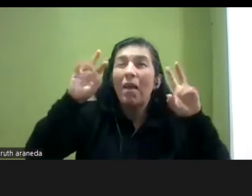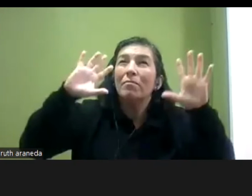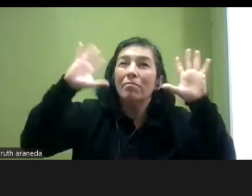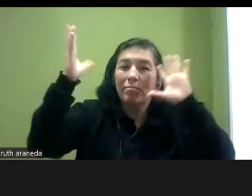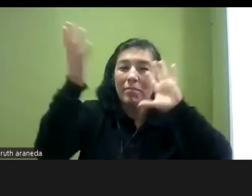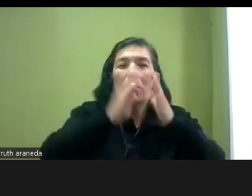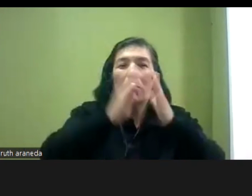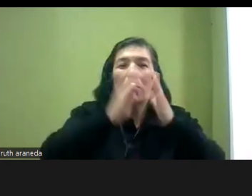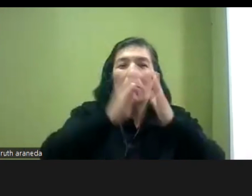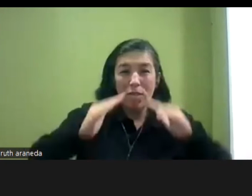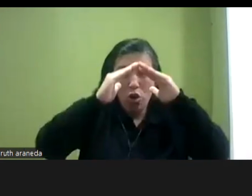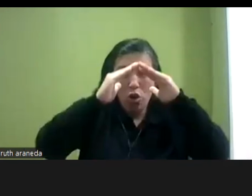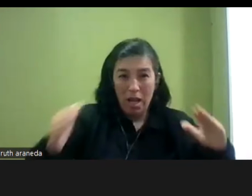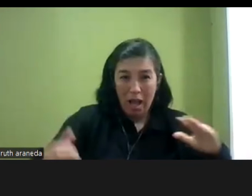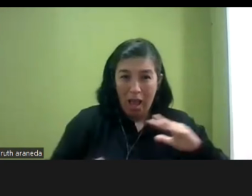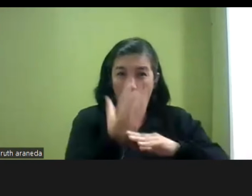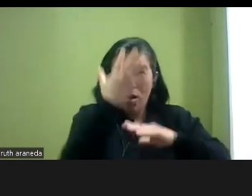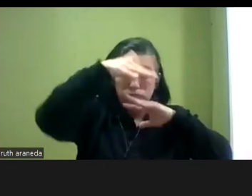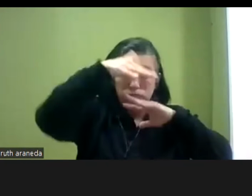inundaciones, eh,